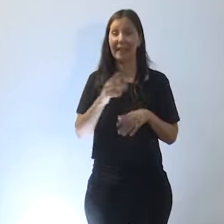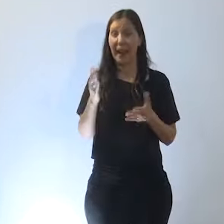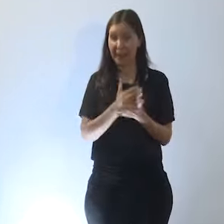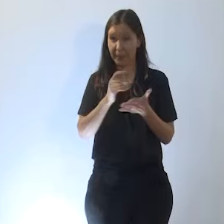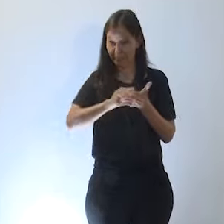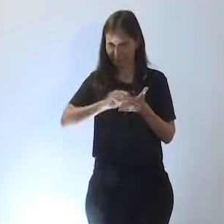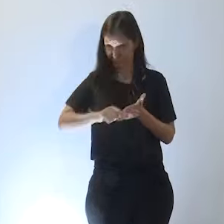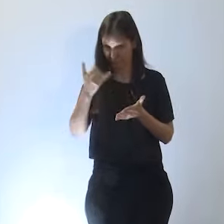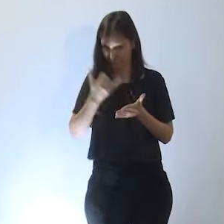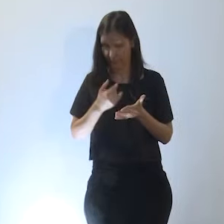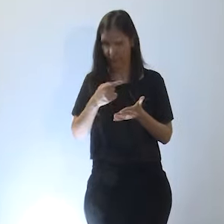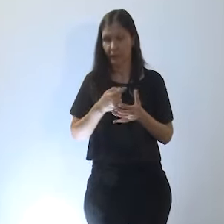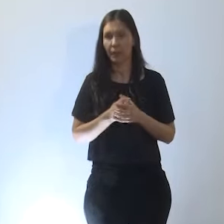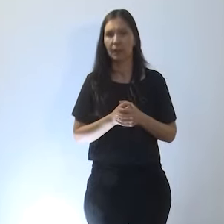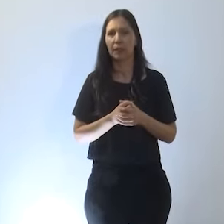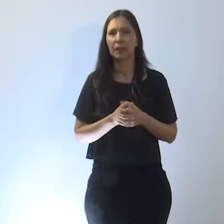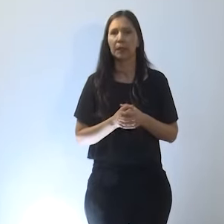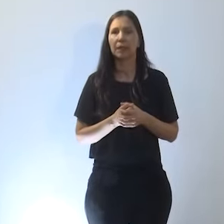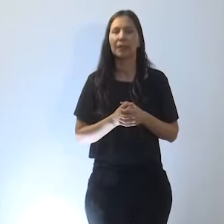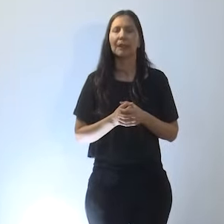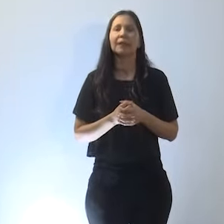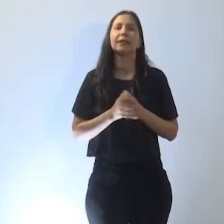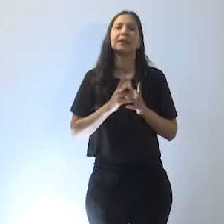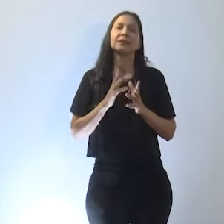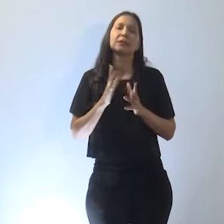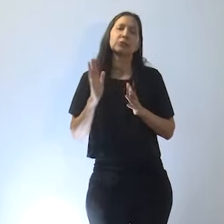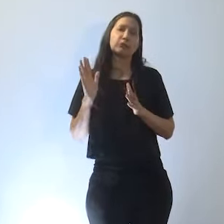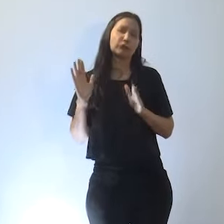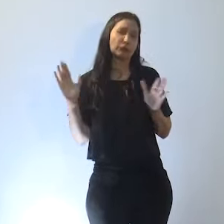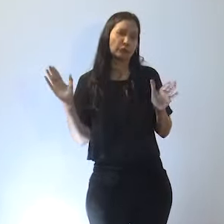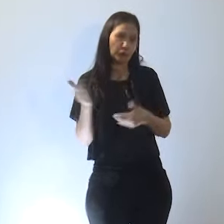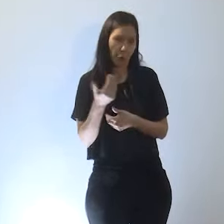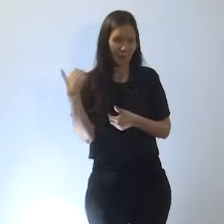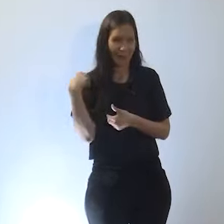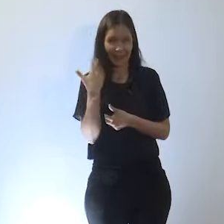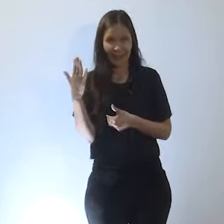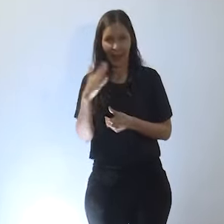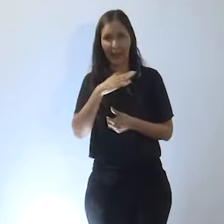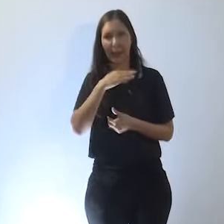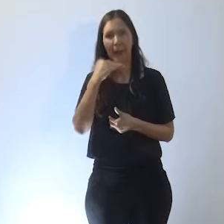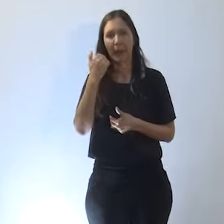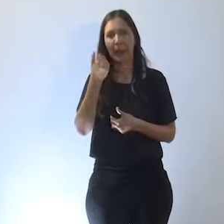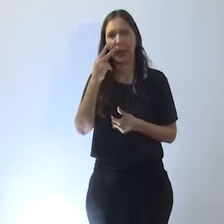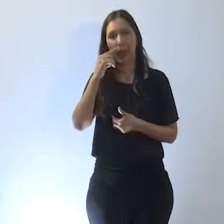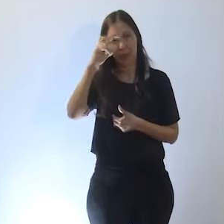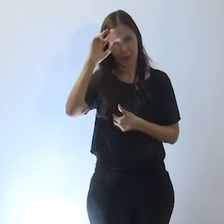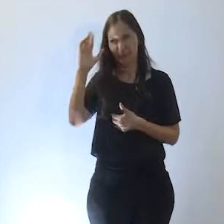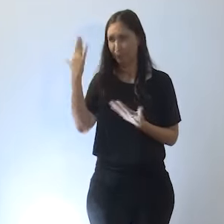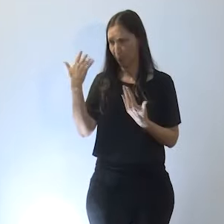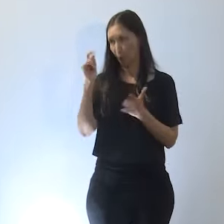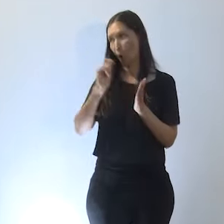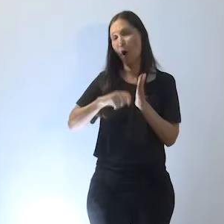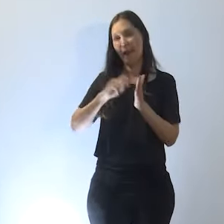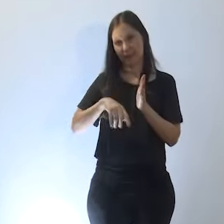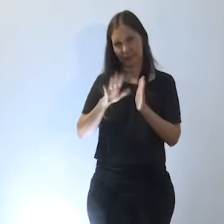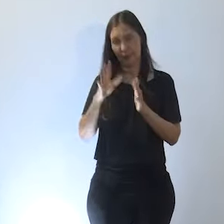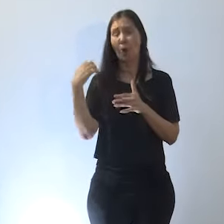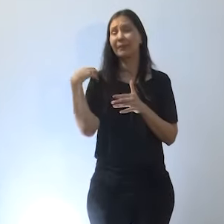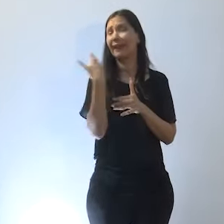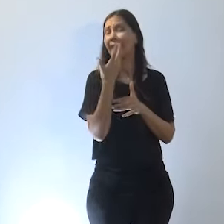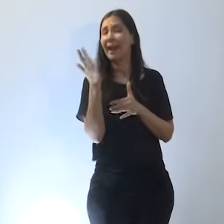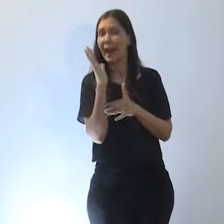que toda en general Javier me puede corregir si no pero en general todas las